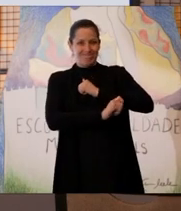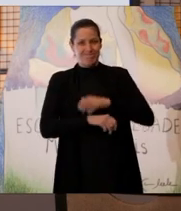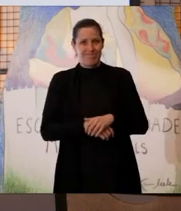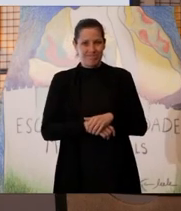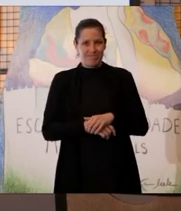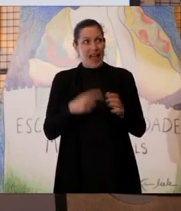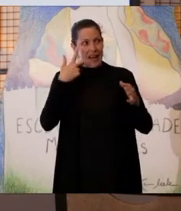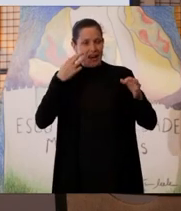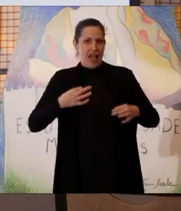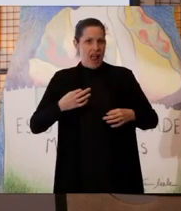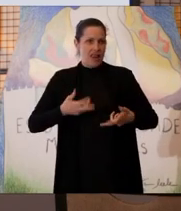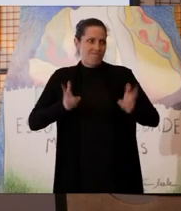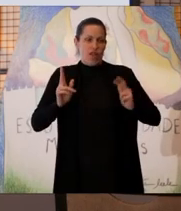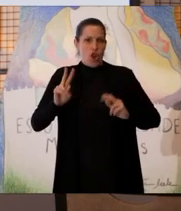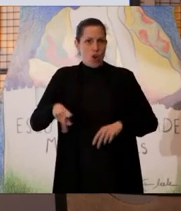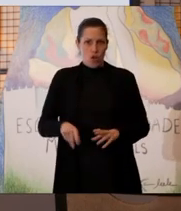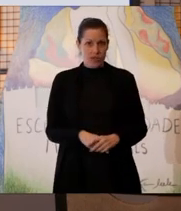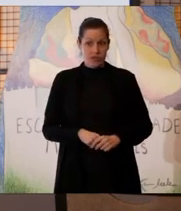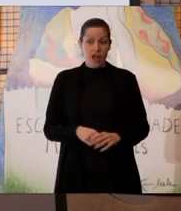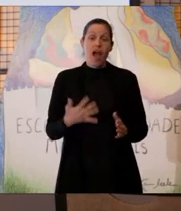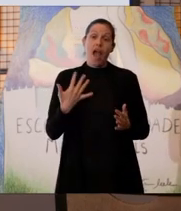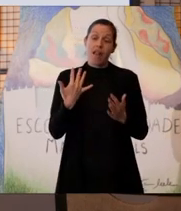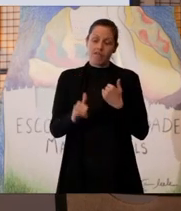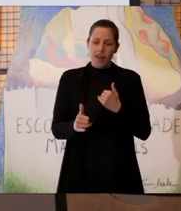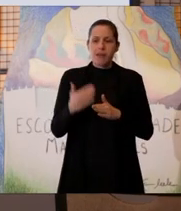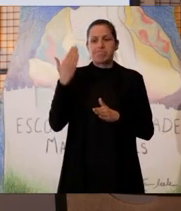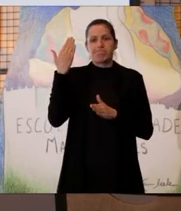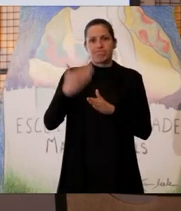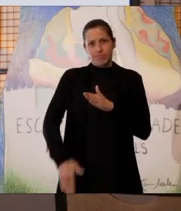elemento de presión muy grande para muchas mujeres jóvenes en política